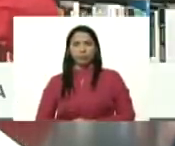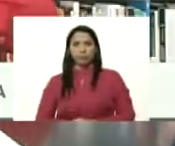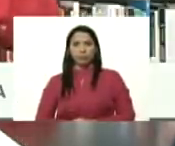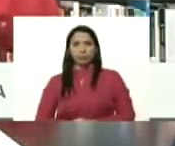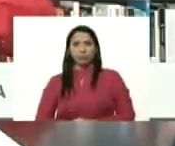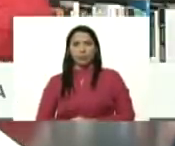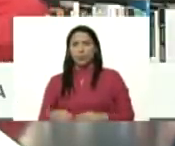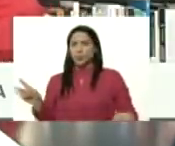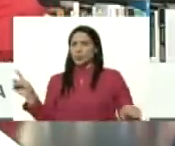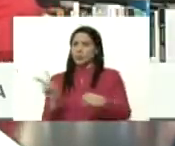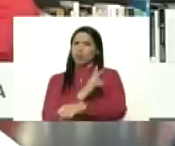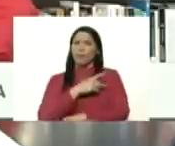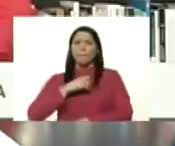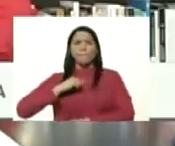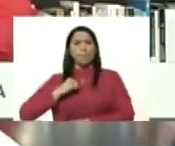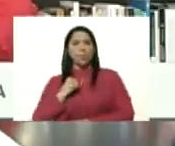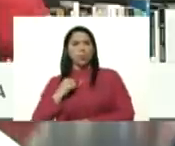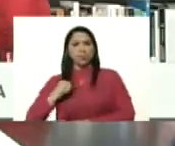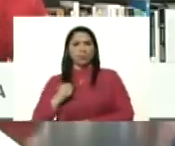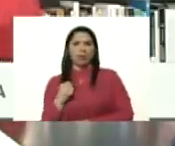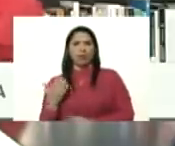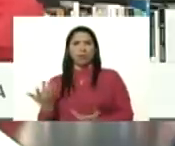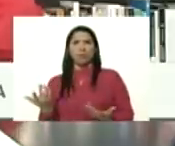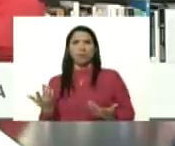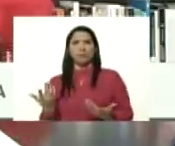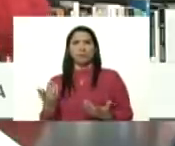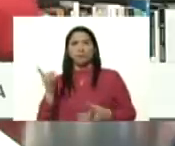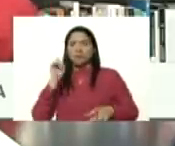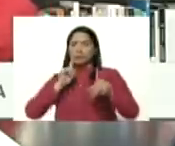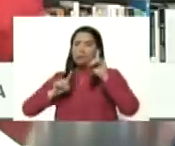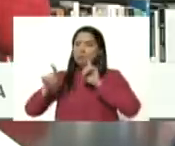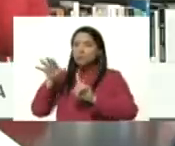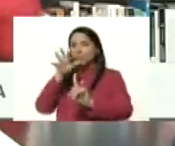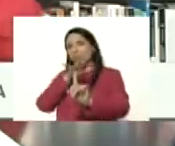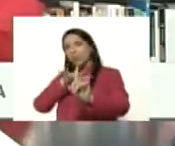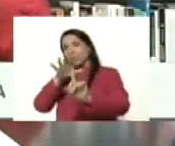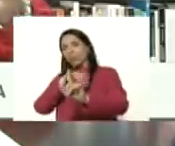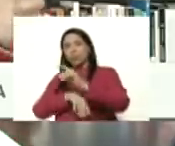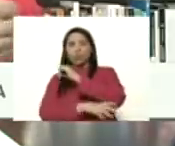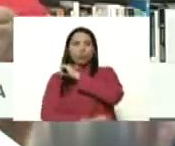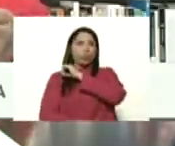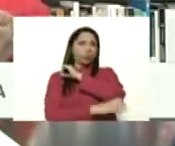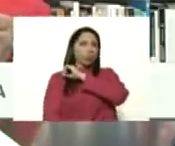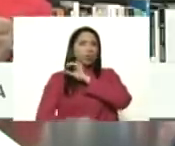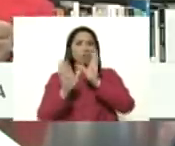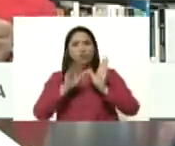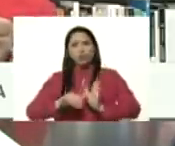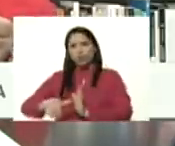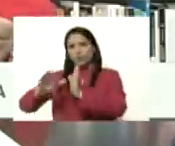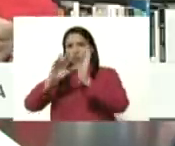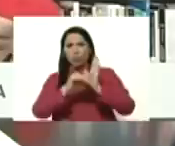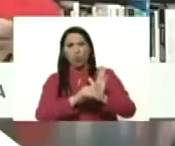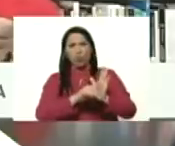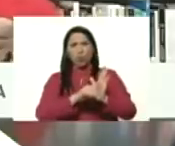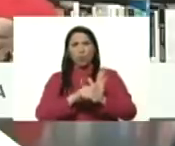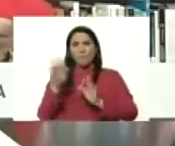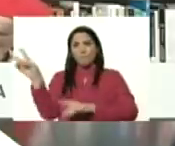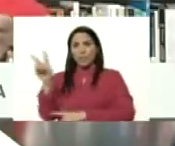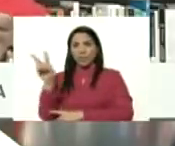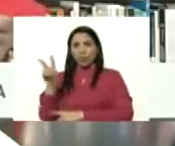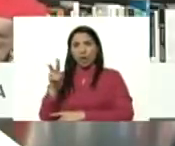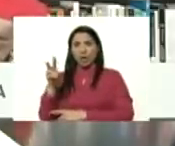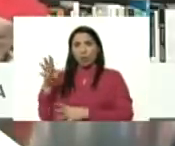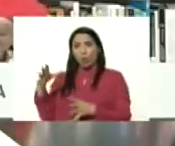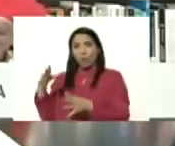de la violencia policial, de la mentira, del fraude, de la estafa que fueron objeto los venezolanos que